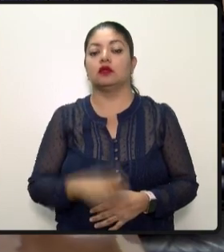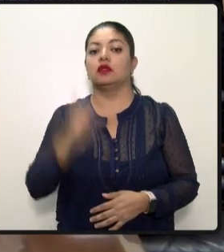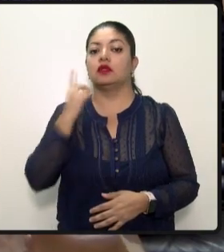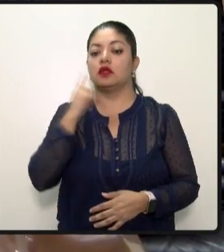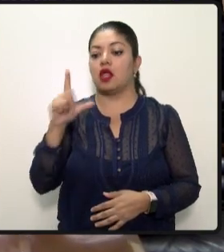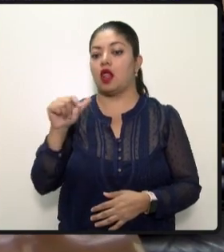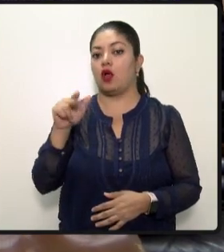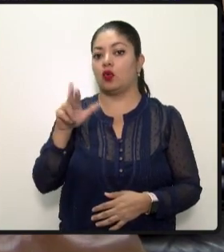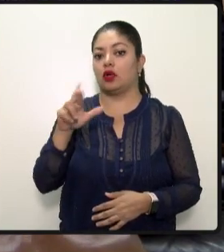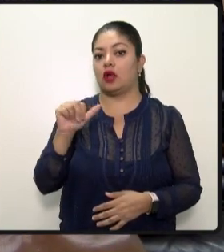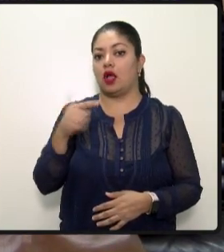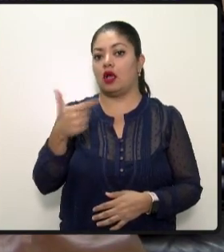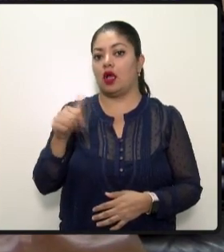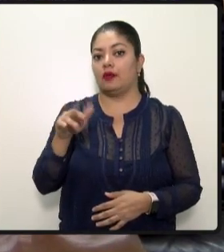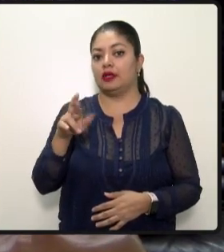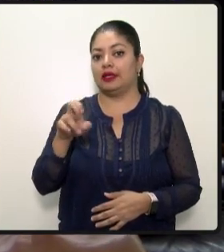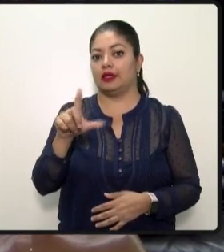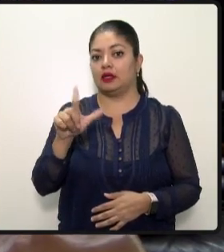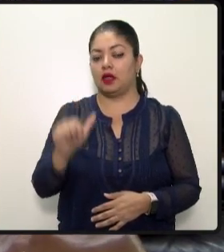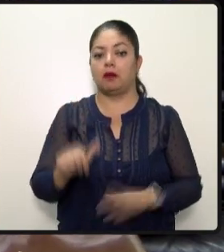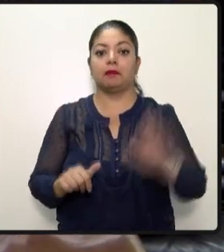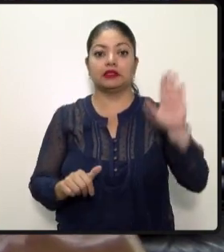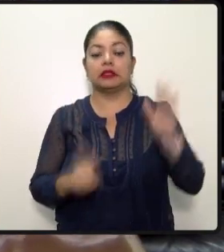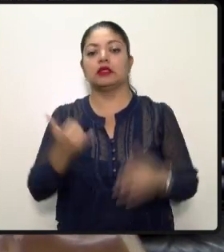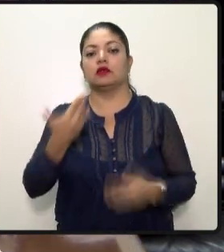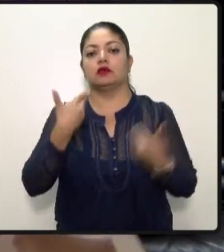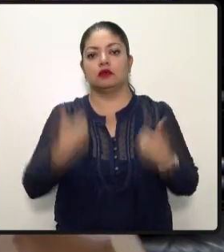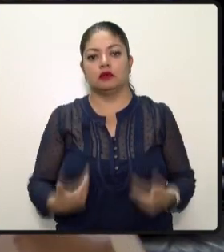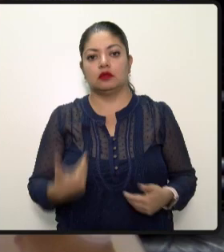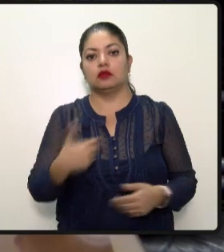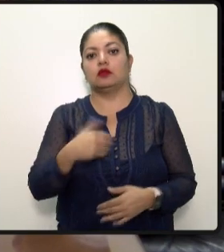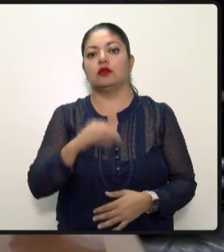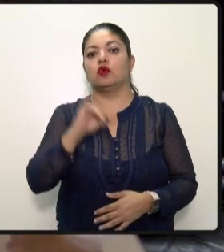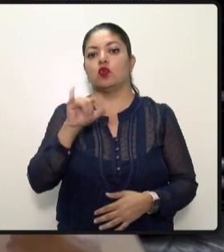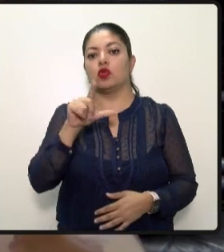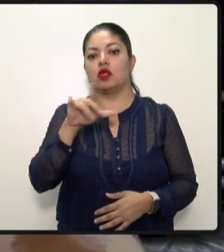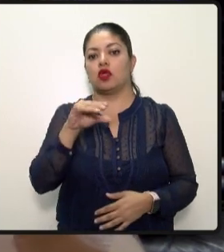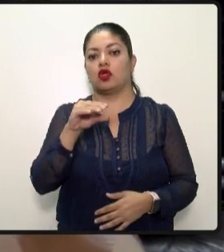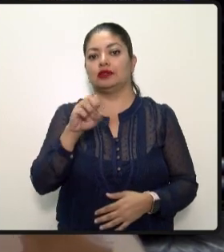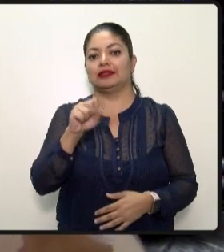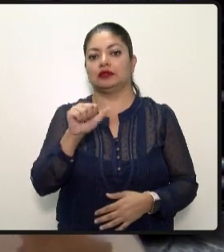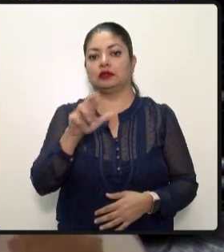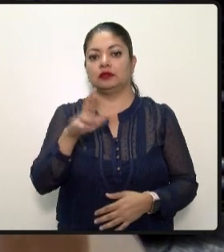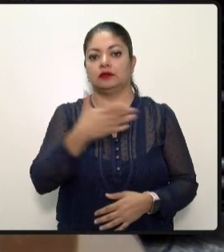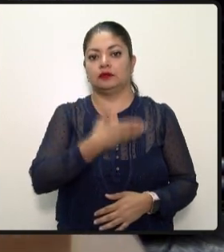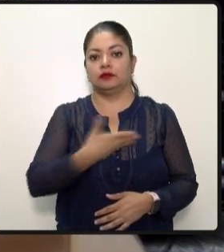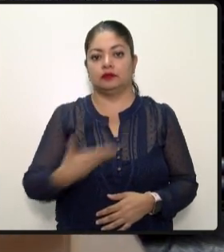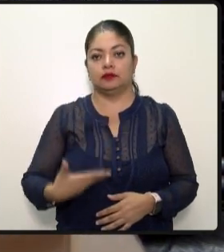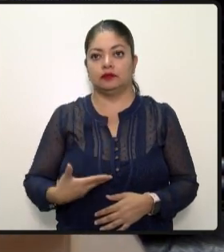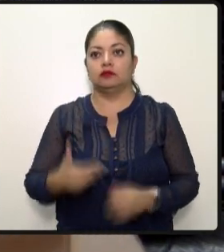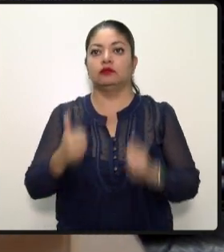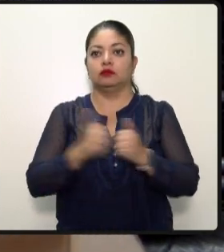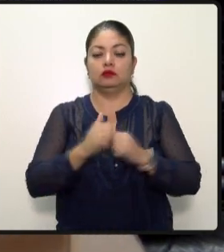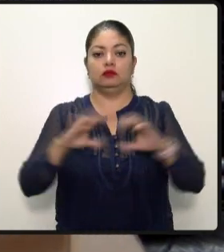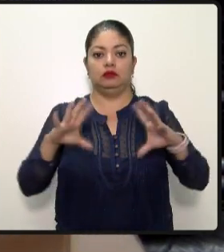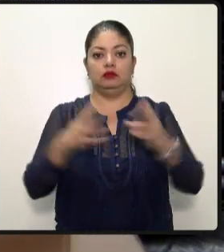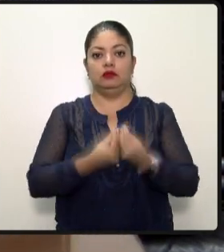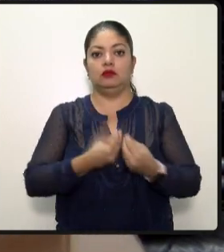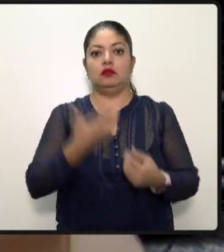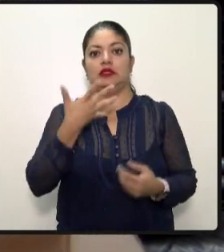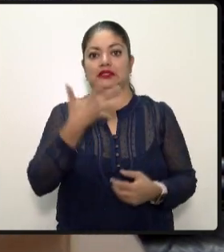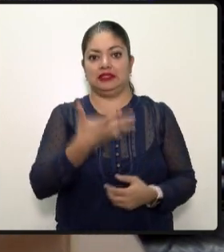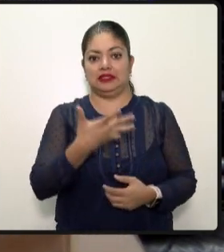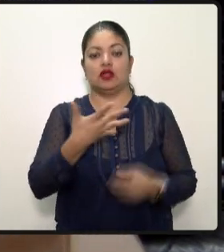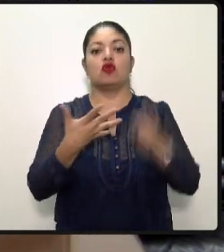Laura Gabriela Cárdenas Rodríguez. Presente. Y el de la voz, diputado Julio César Covarrubias, presente. Con la asistencia de 5 de